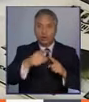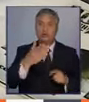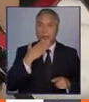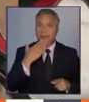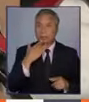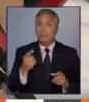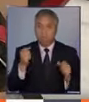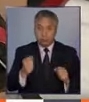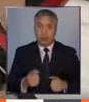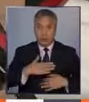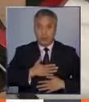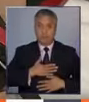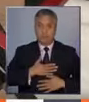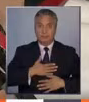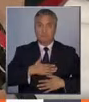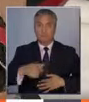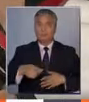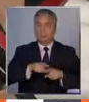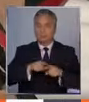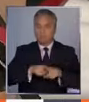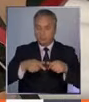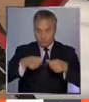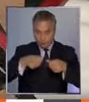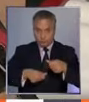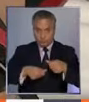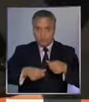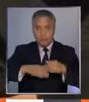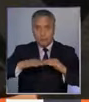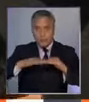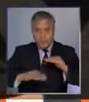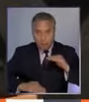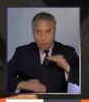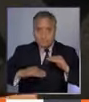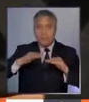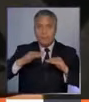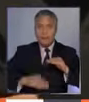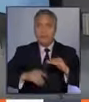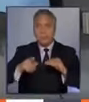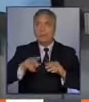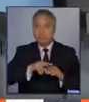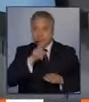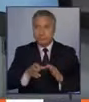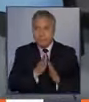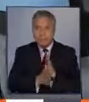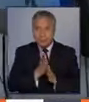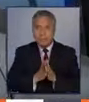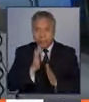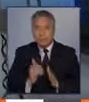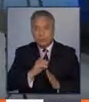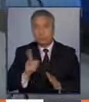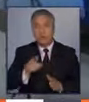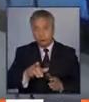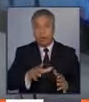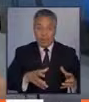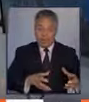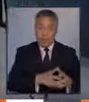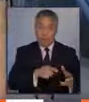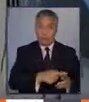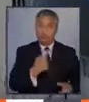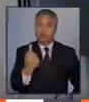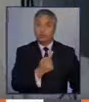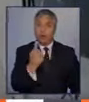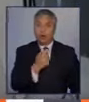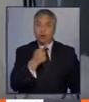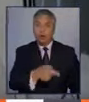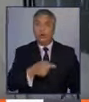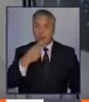automatizar la profundidad y la frecuencia de la resucitación, pero a la vez, como tienes un equipo que lo está haciendo solo, liberas a